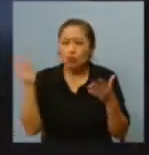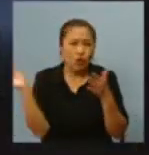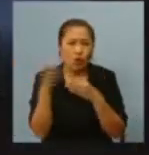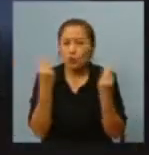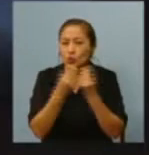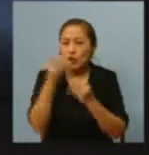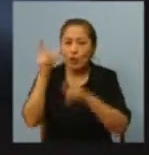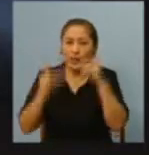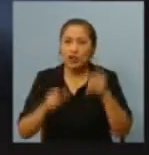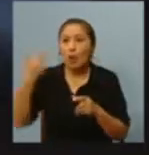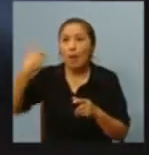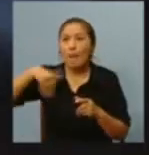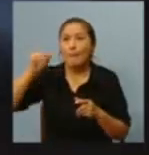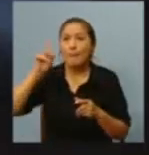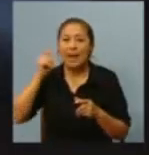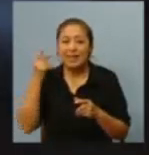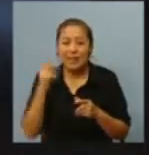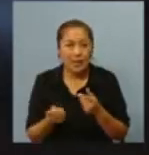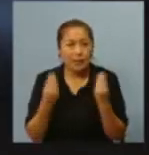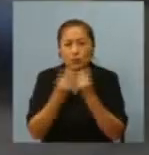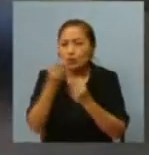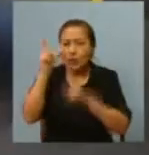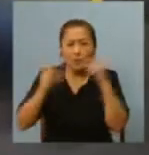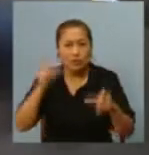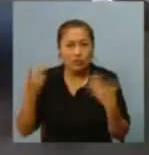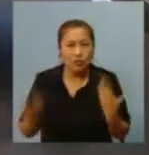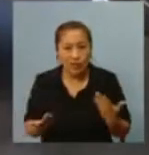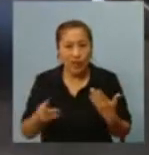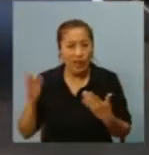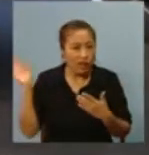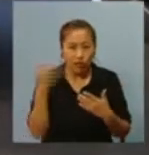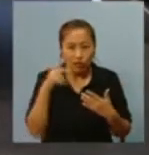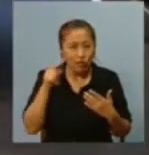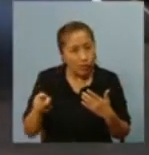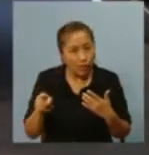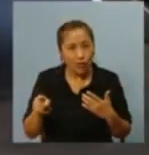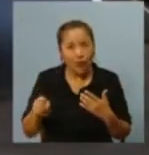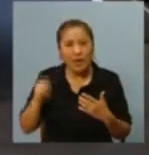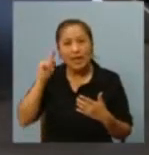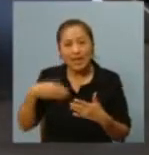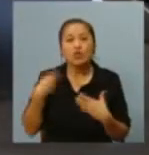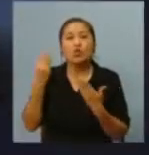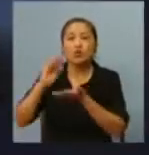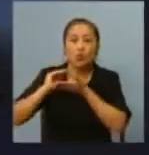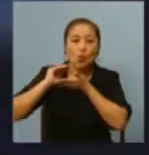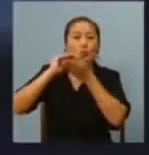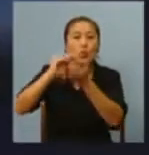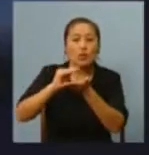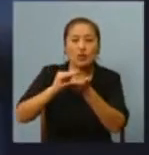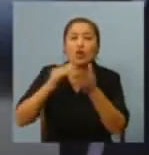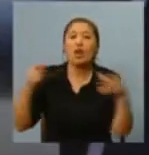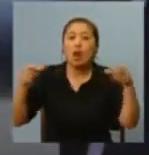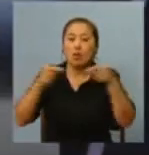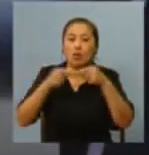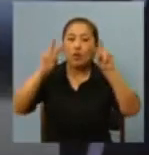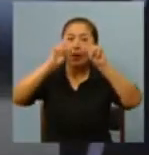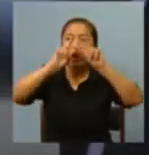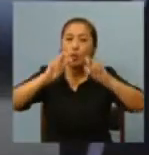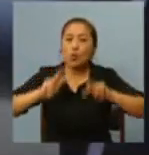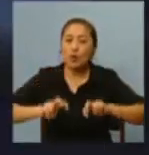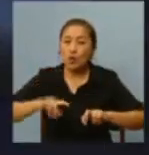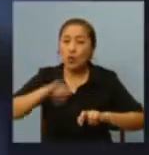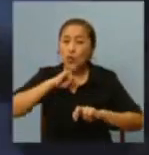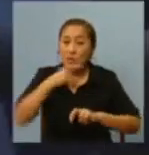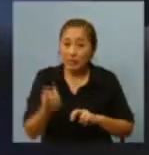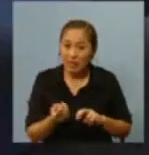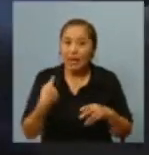todos. Mariana, bueno, muchísima gente. Todo eso es una inversión que hace Jujuy Investiga el Debate, que hace Canal